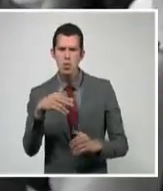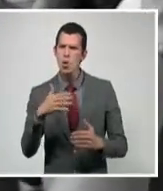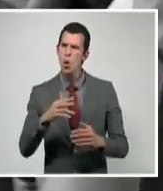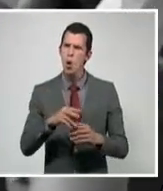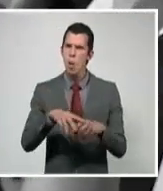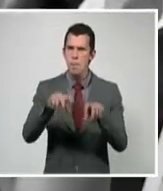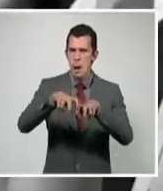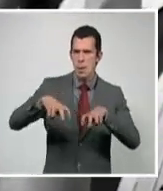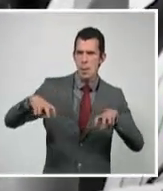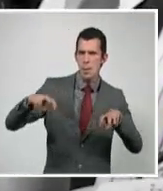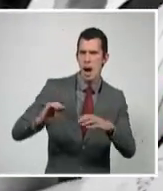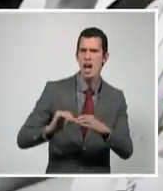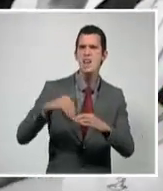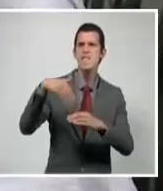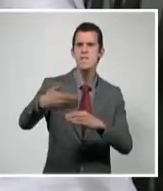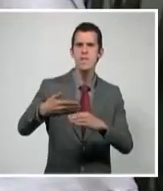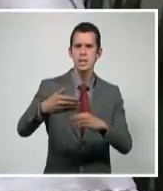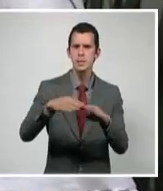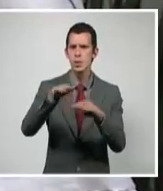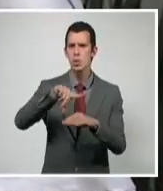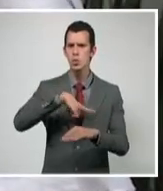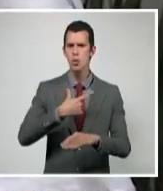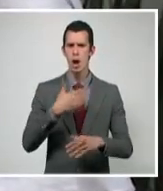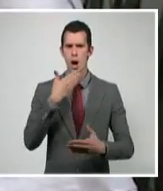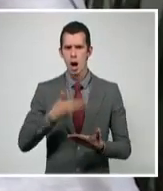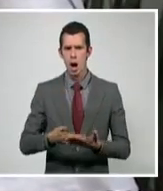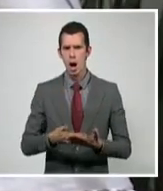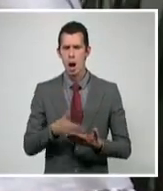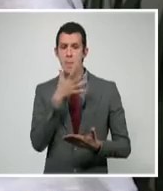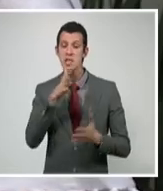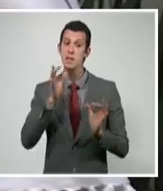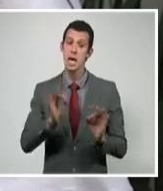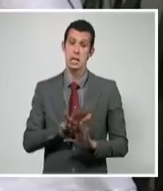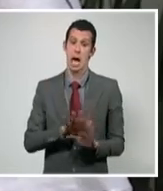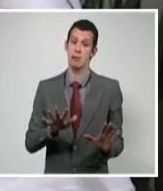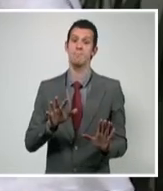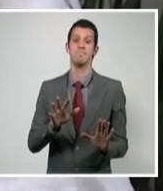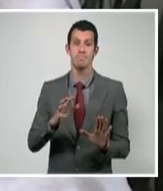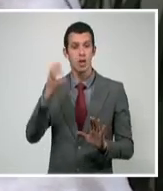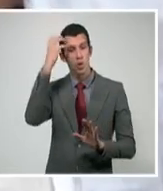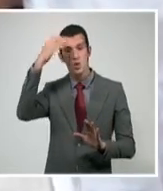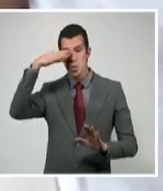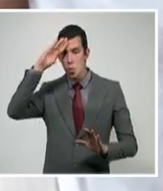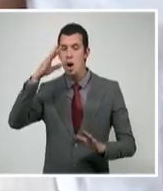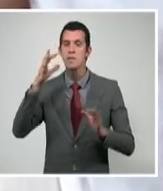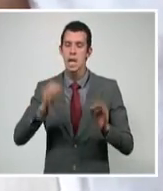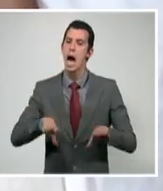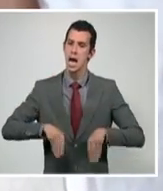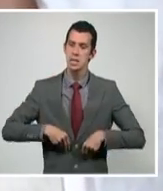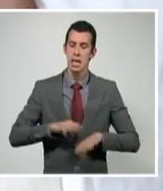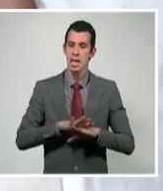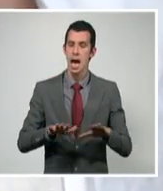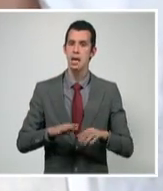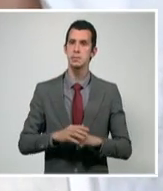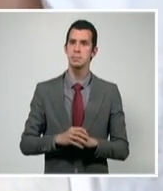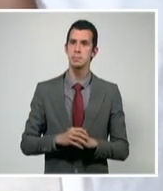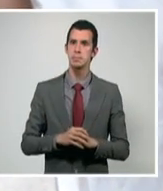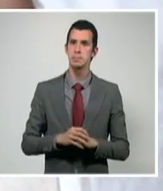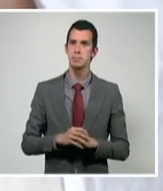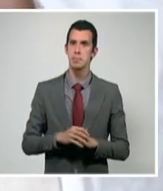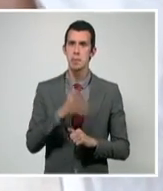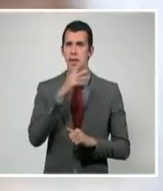presionados. Puede ser que yo en ese proceso llegue a un punto que diga, las instituciones aquí no funcionan. Te lo digo, va a llegar el momento que yo voy a decir, no puedo